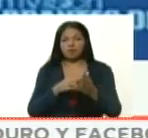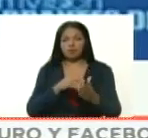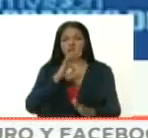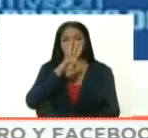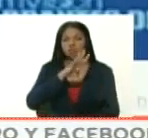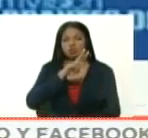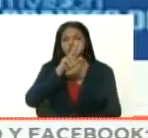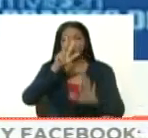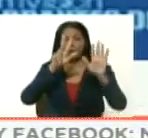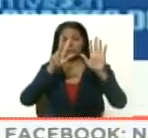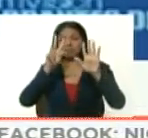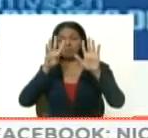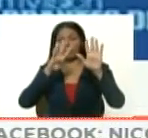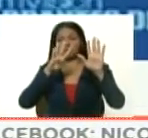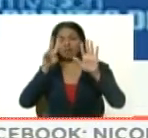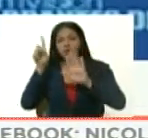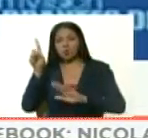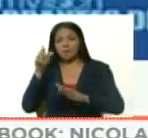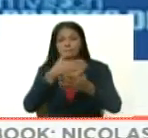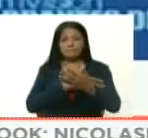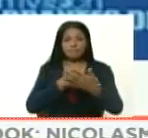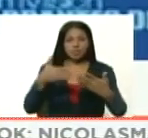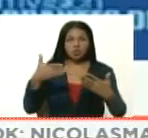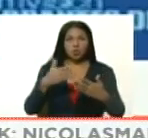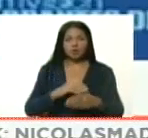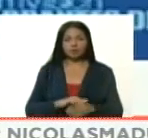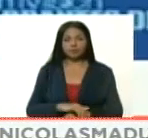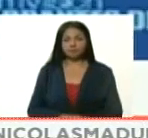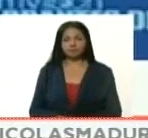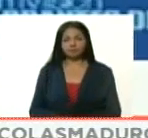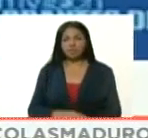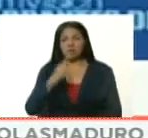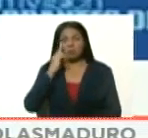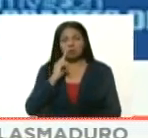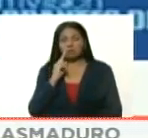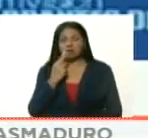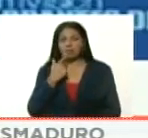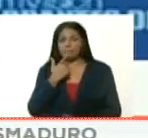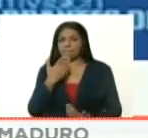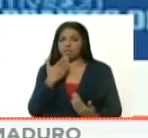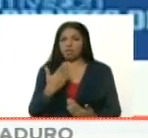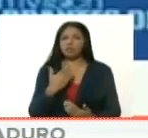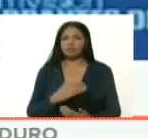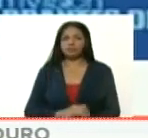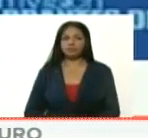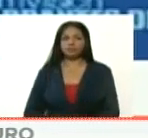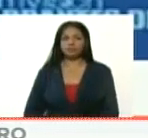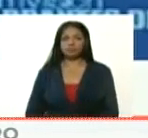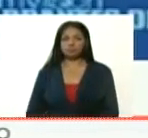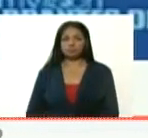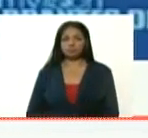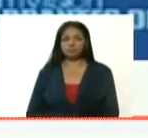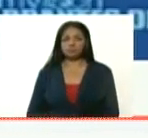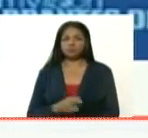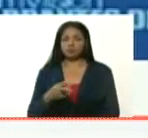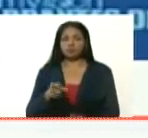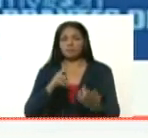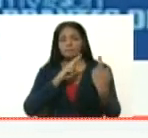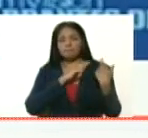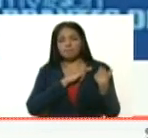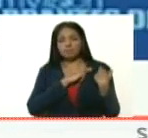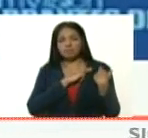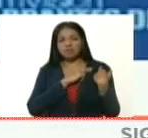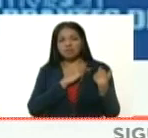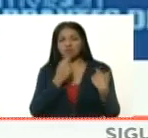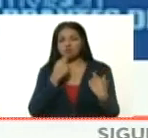25.491 millones de bolívares, lo que representa, y